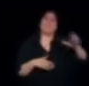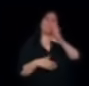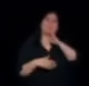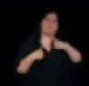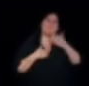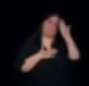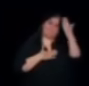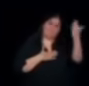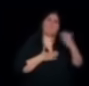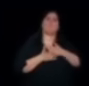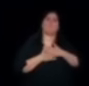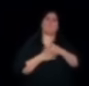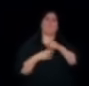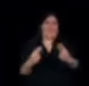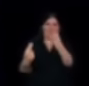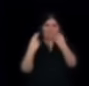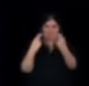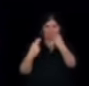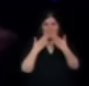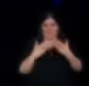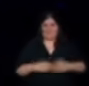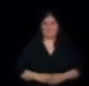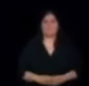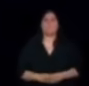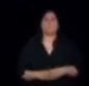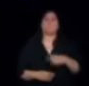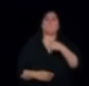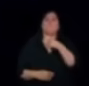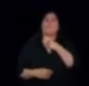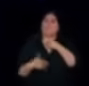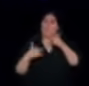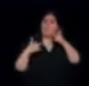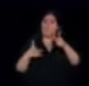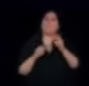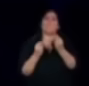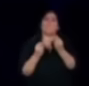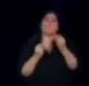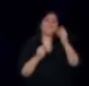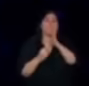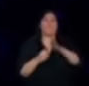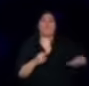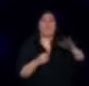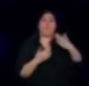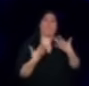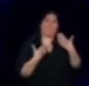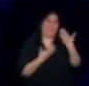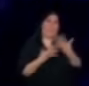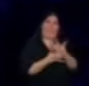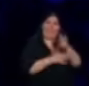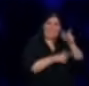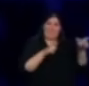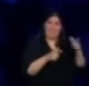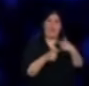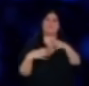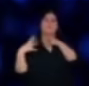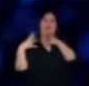a Milei. Bueno, esto ocurrió después de que Milei hace referencia a Hayek, ¿no? Que dice,